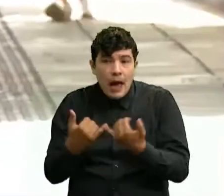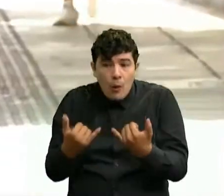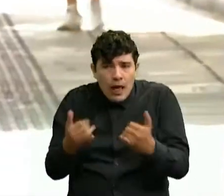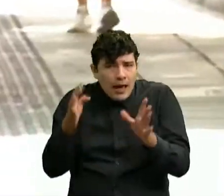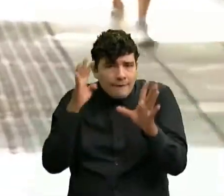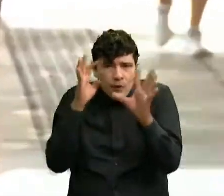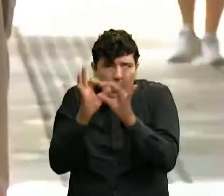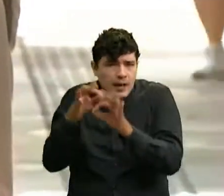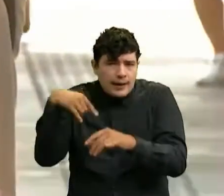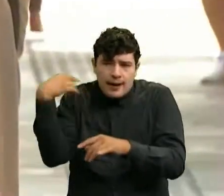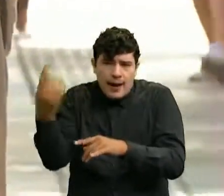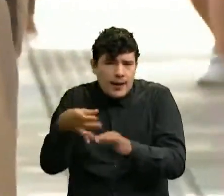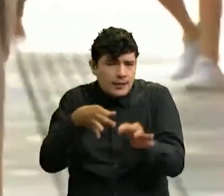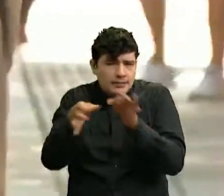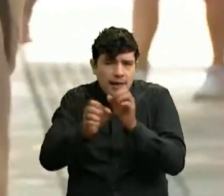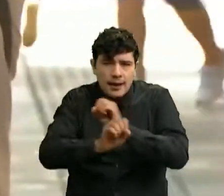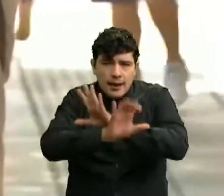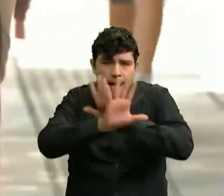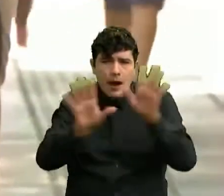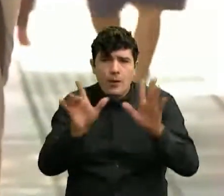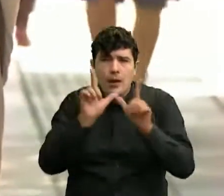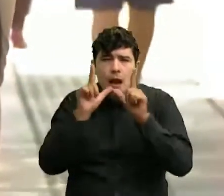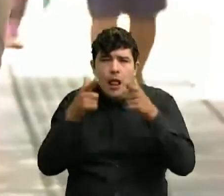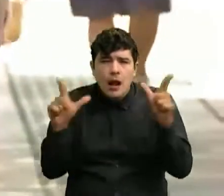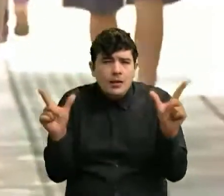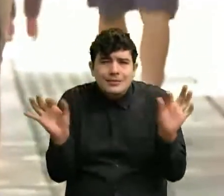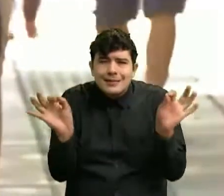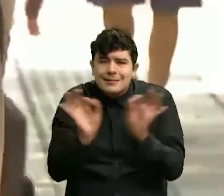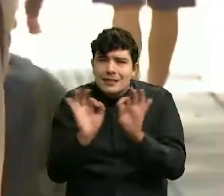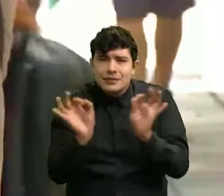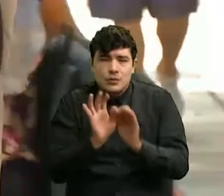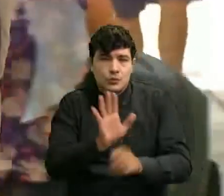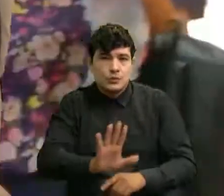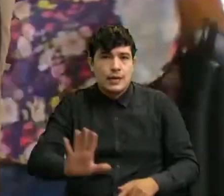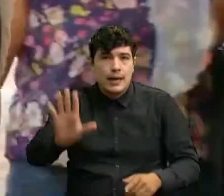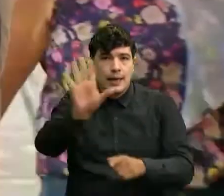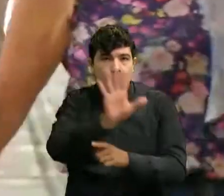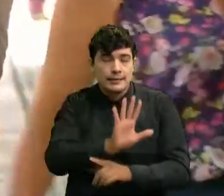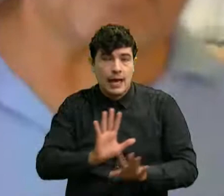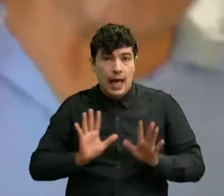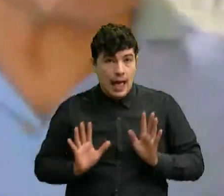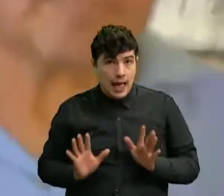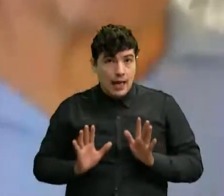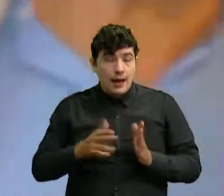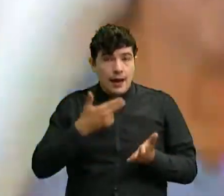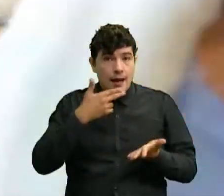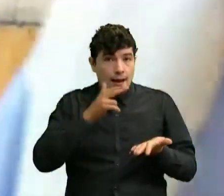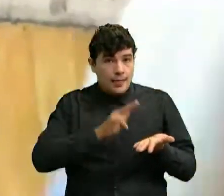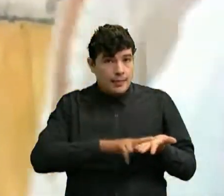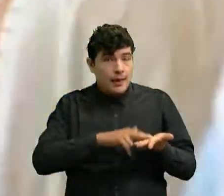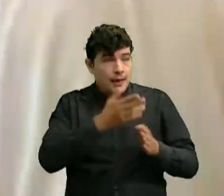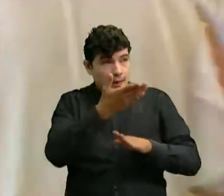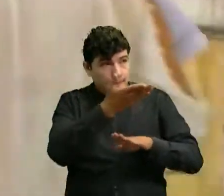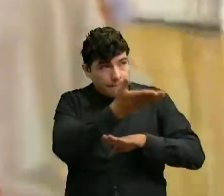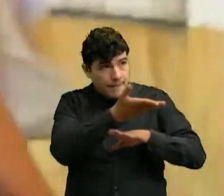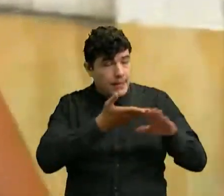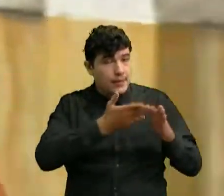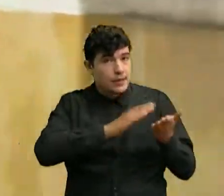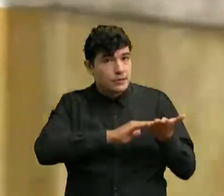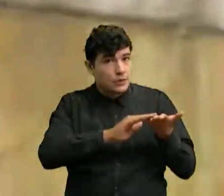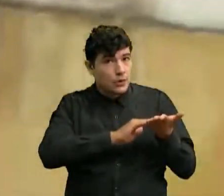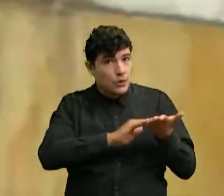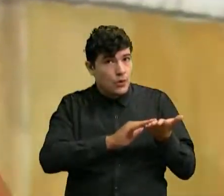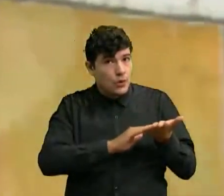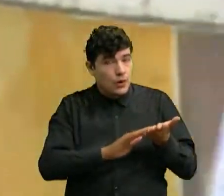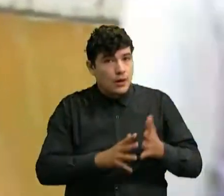digamos, generales y en un lenguaje muy sencillo para cuando usted presenta una reclamación, le dicen, tiene